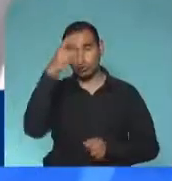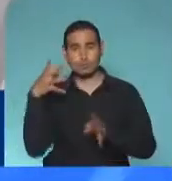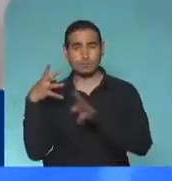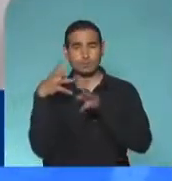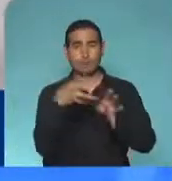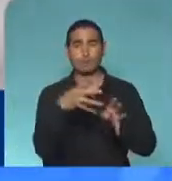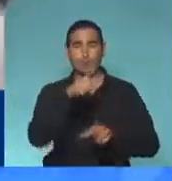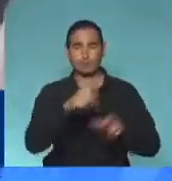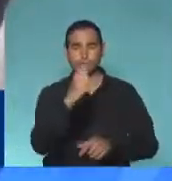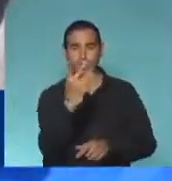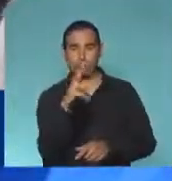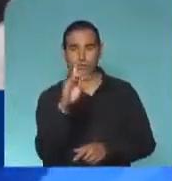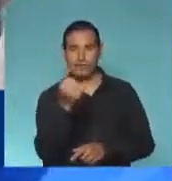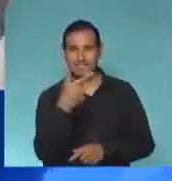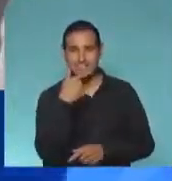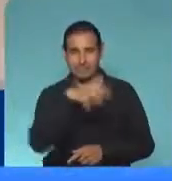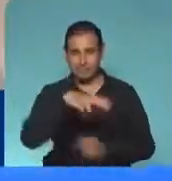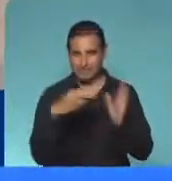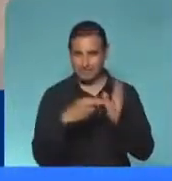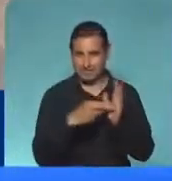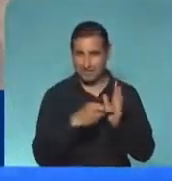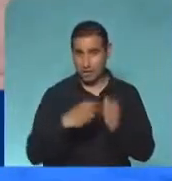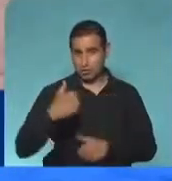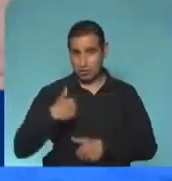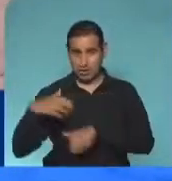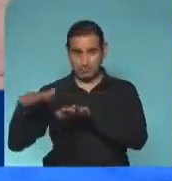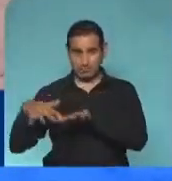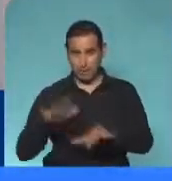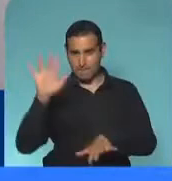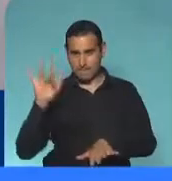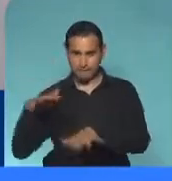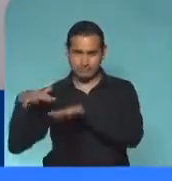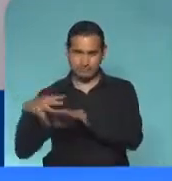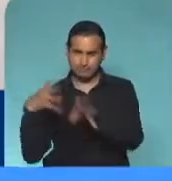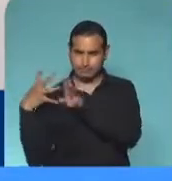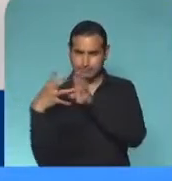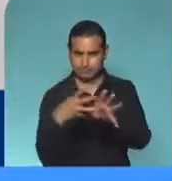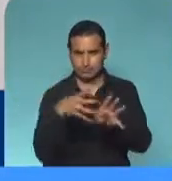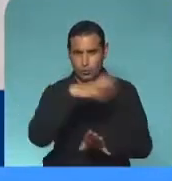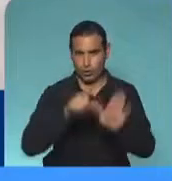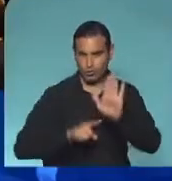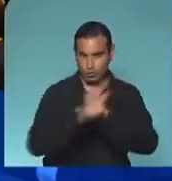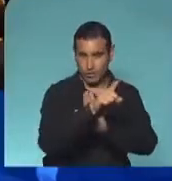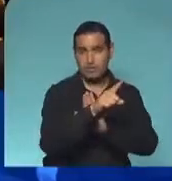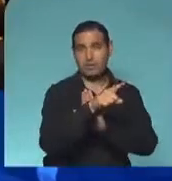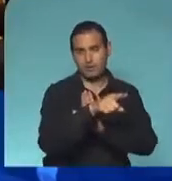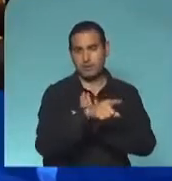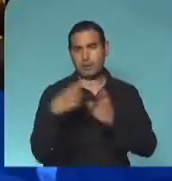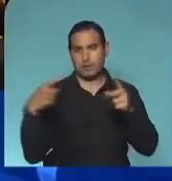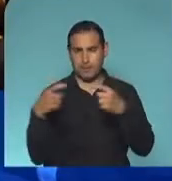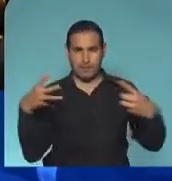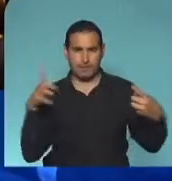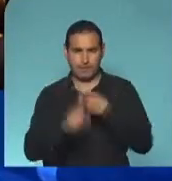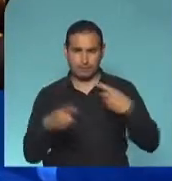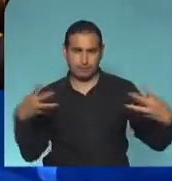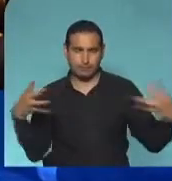los kurdos en Siria. Las tropas de Ankara iniciaron este miércoles una ofensiva militar en el nordeste, iniciando un conflicto directo con las